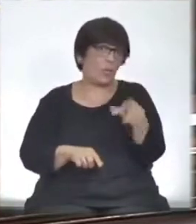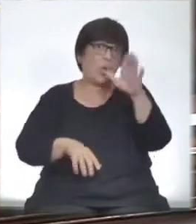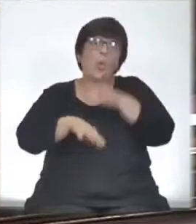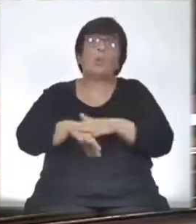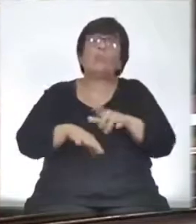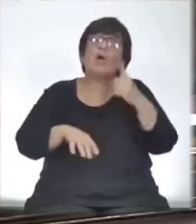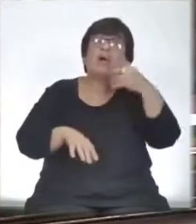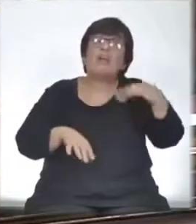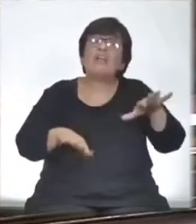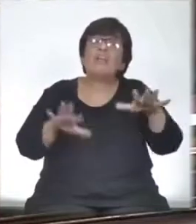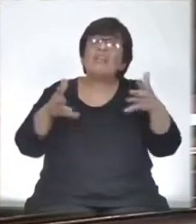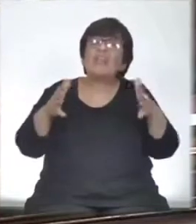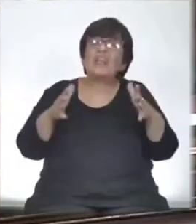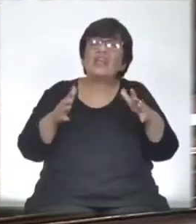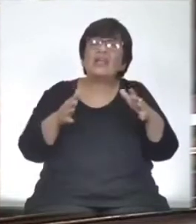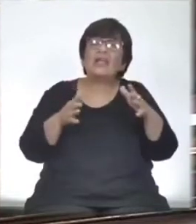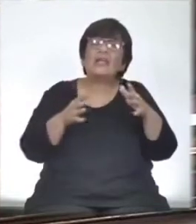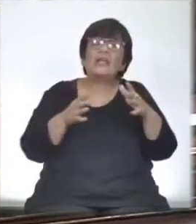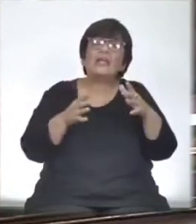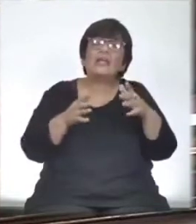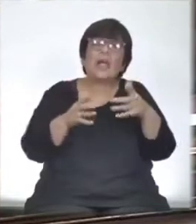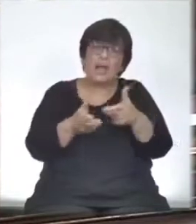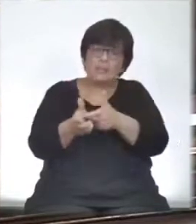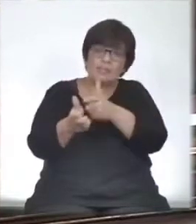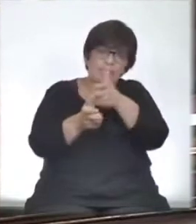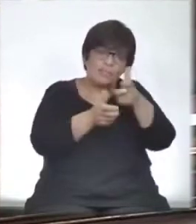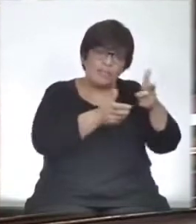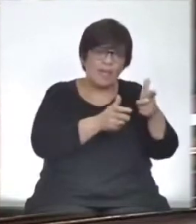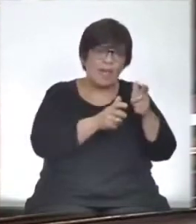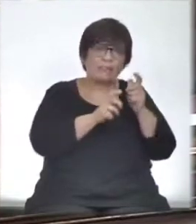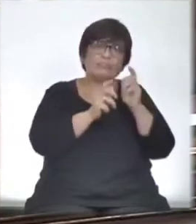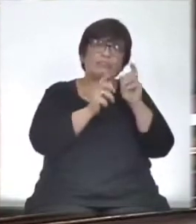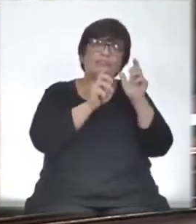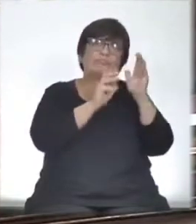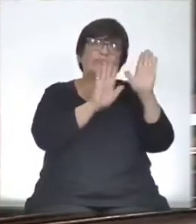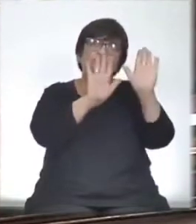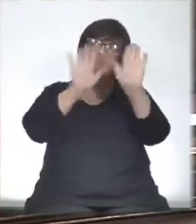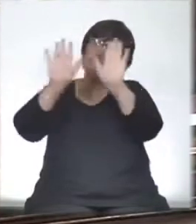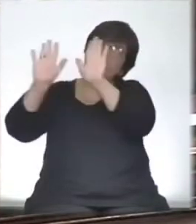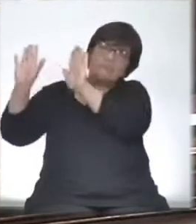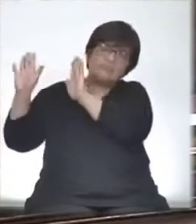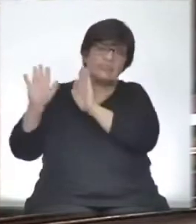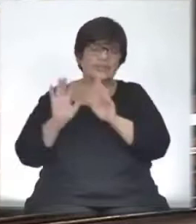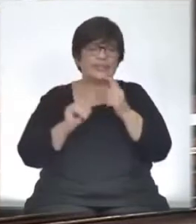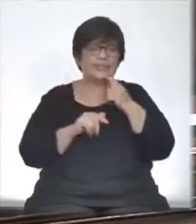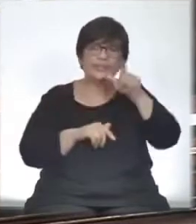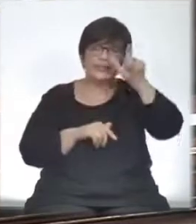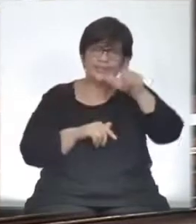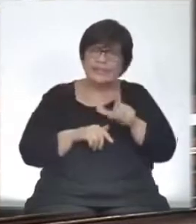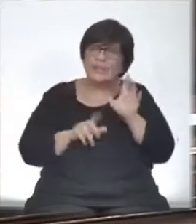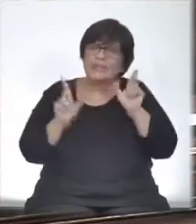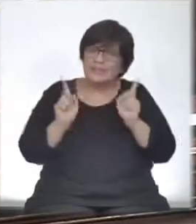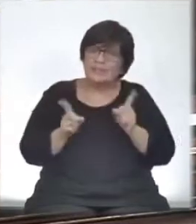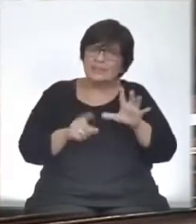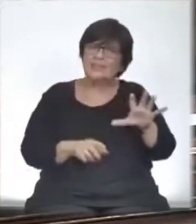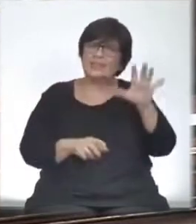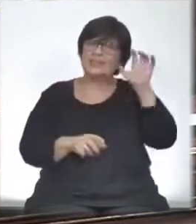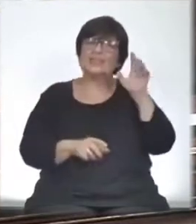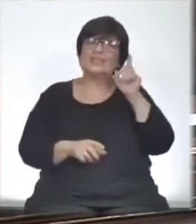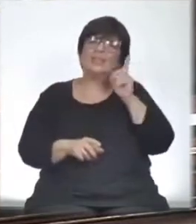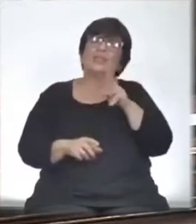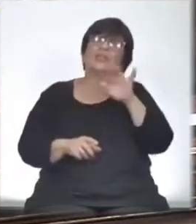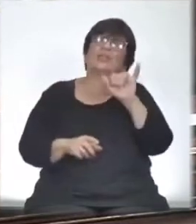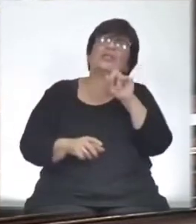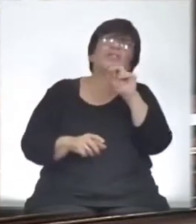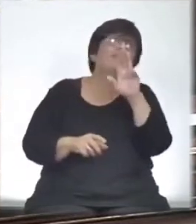culpa era ser un coleccionista de armas? ¿Cómo no recordar la muerte de Pascual Guidet, que